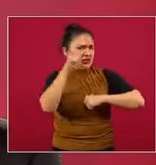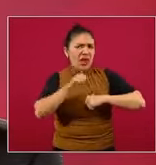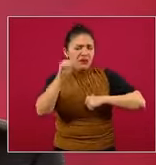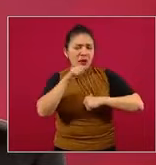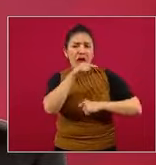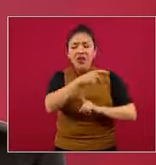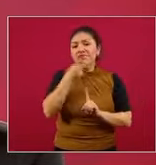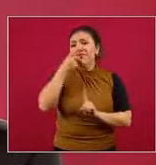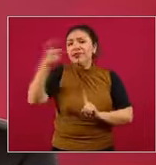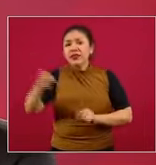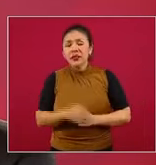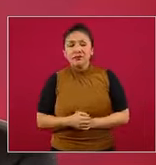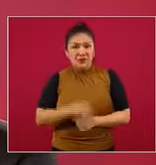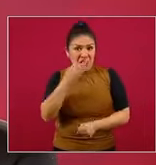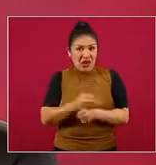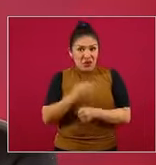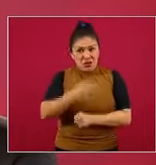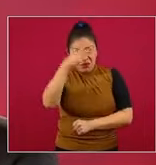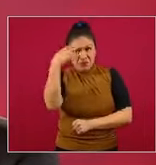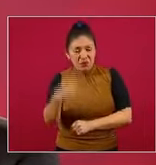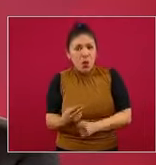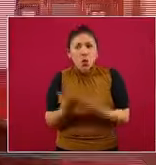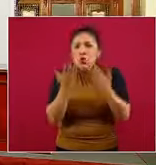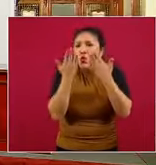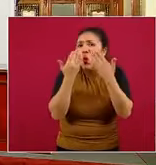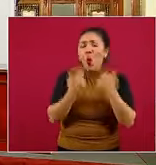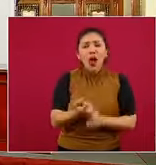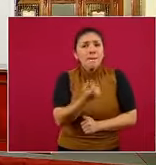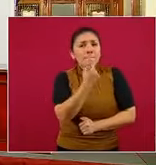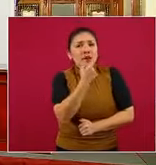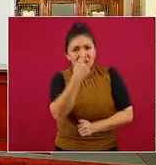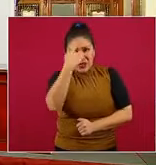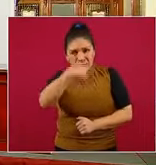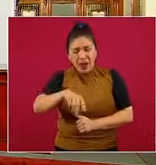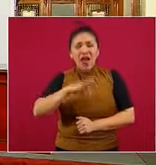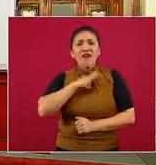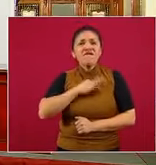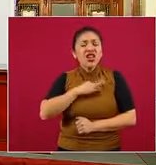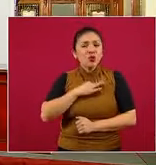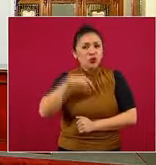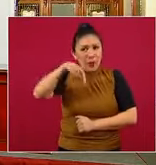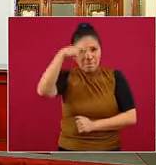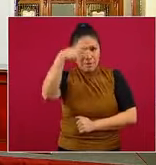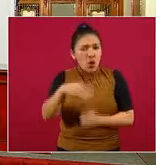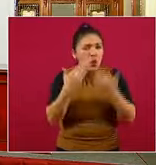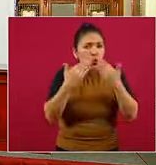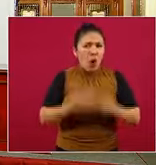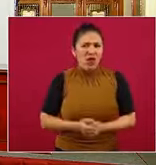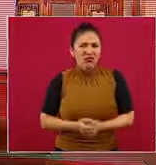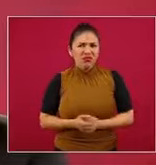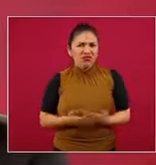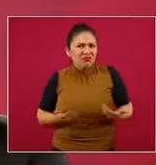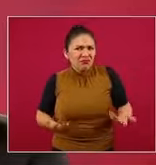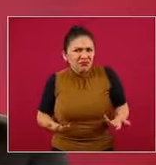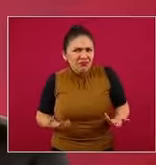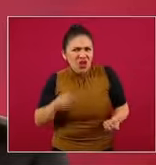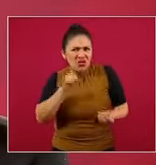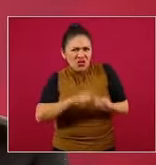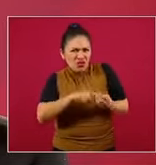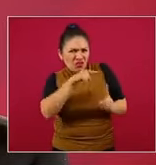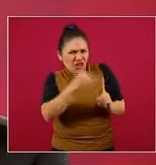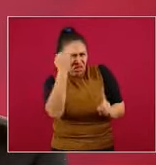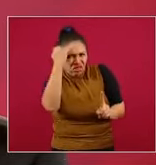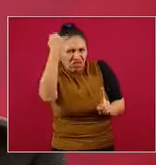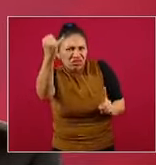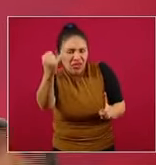le dijo que estamos enfrentando desabasto de medicamentos antirretrovirales en México. No sabemos de dónde sacó